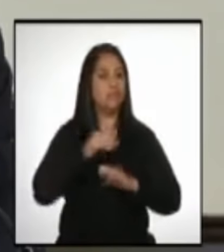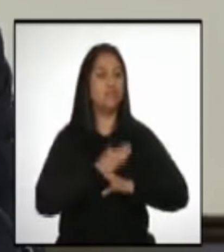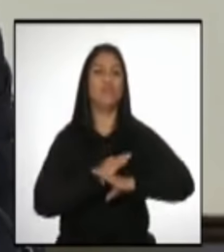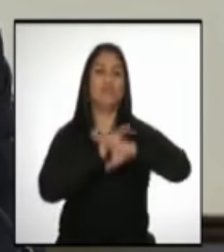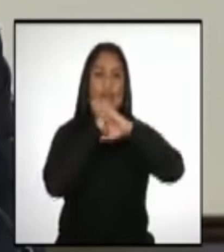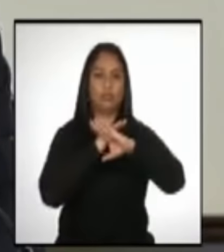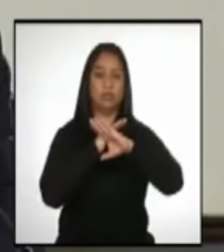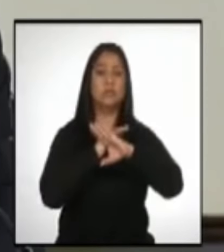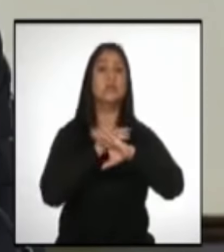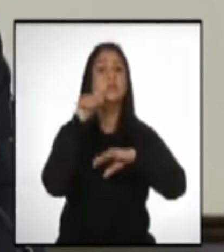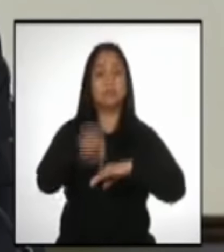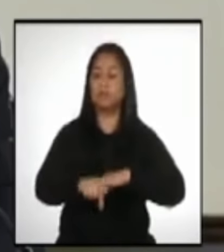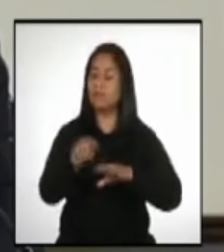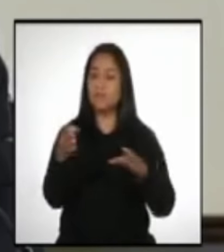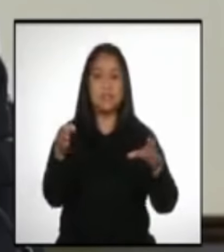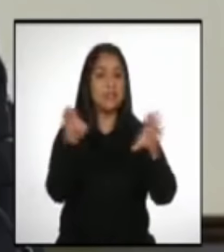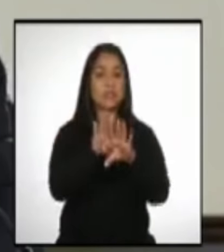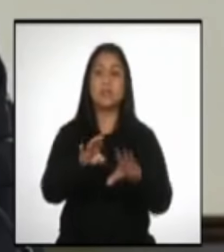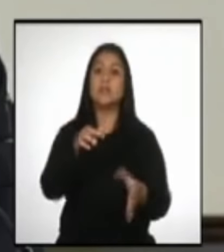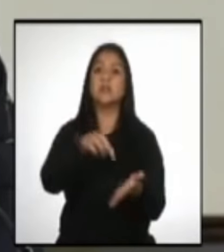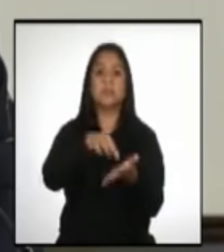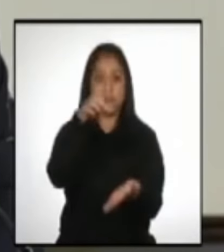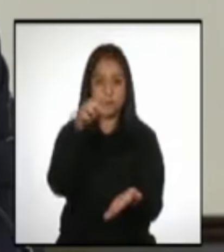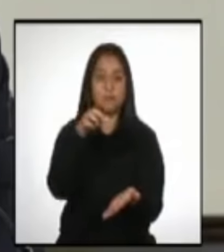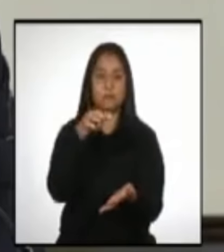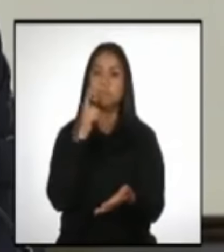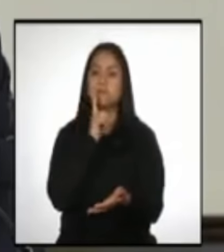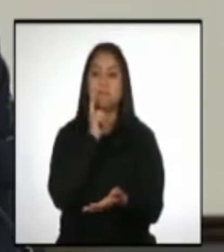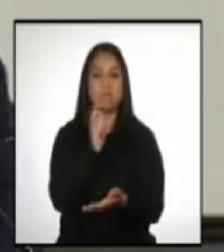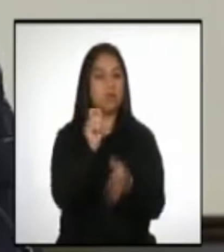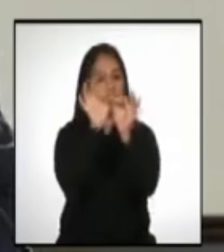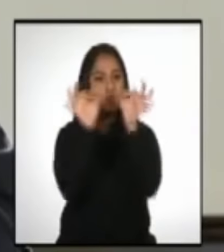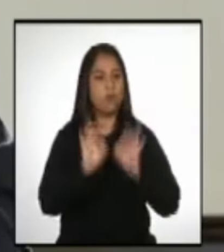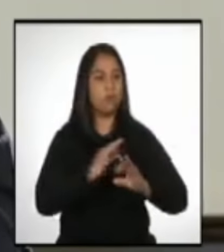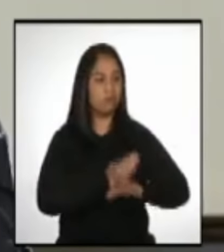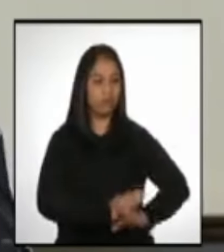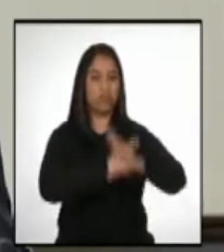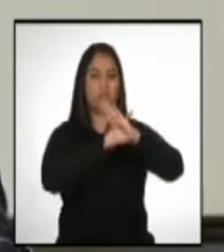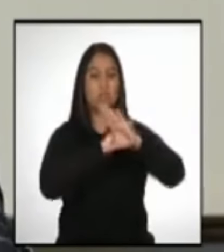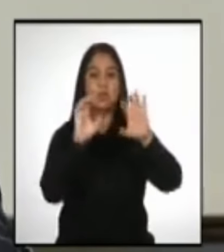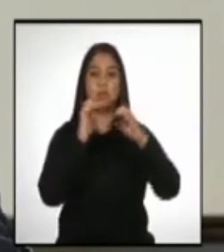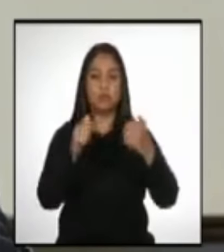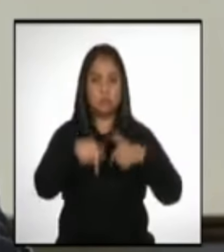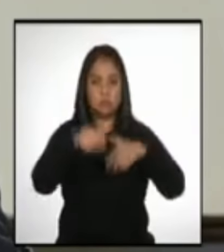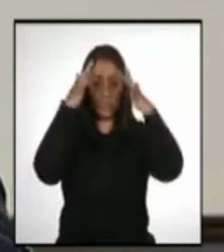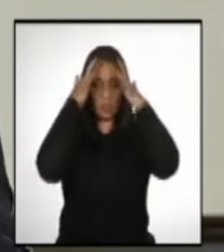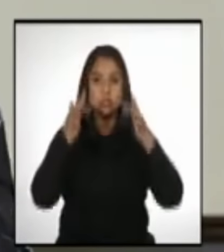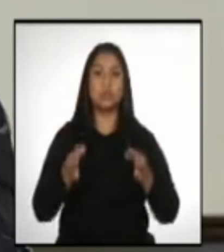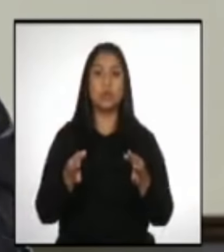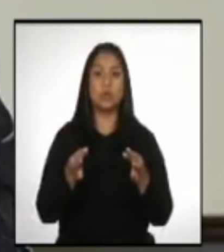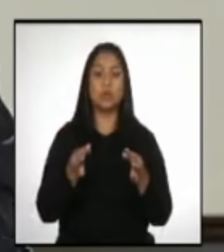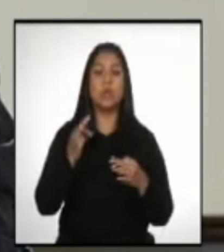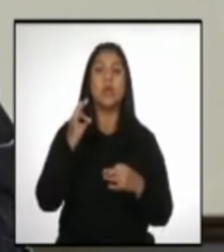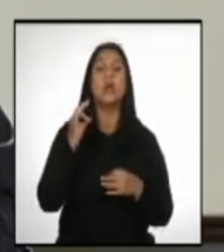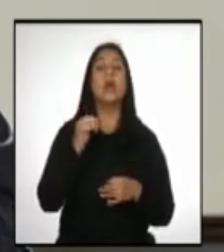podamos enfrentar la crisis de una mejor manera. Por lo tanto, se ha tomado la decisión que vamos a